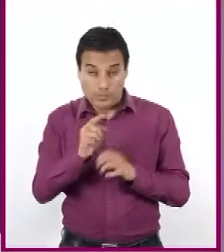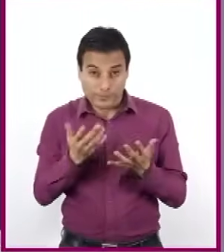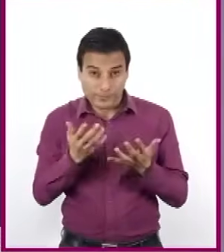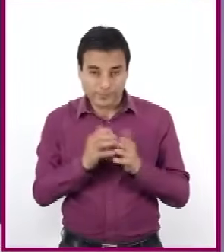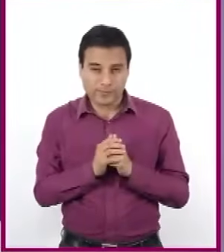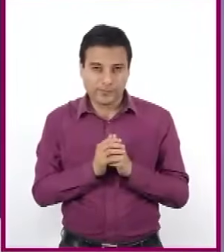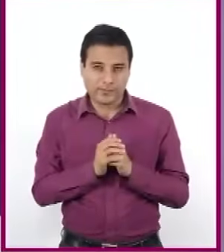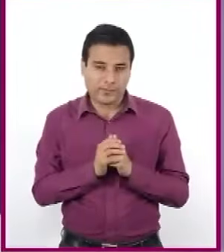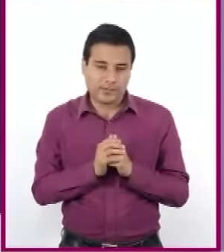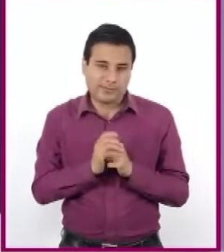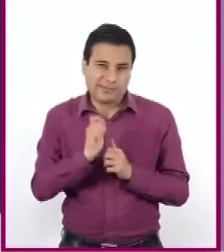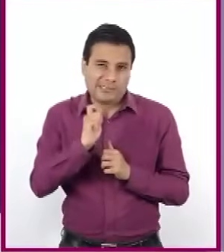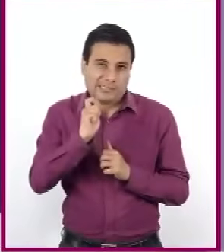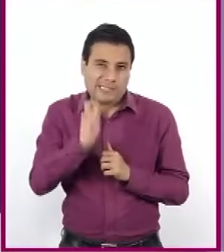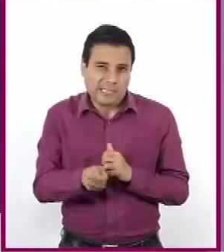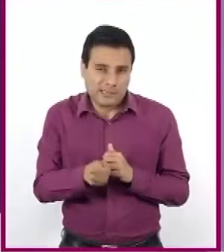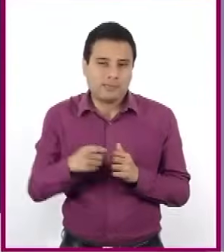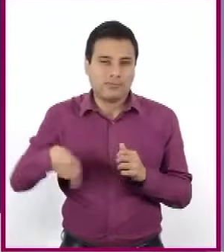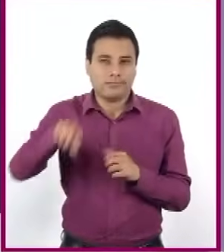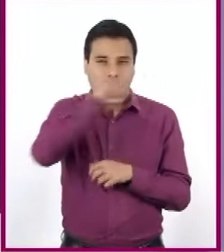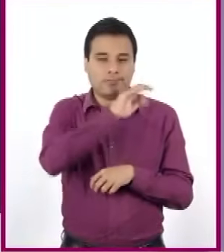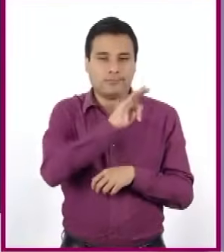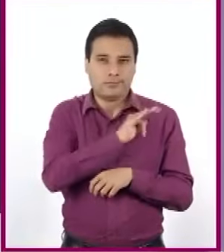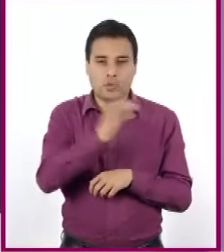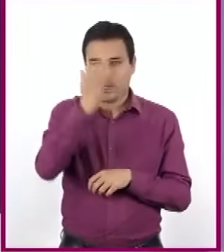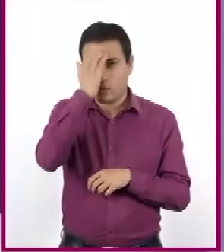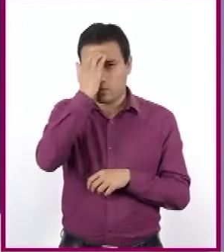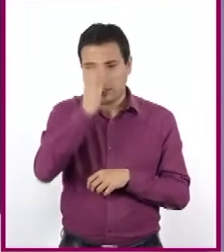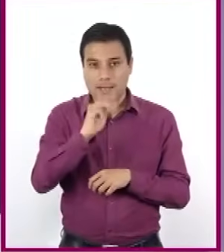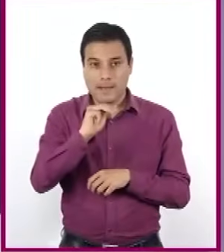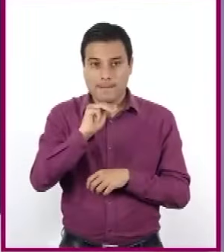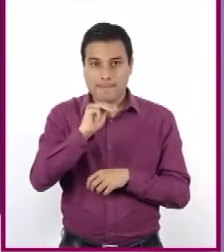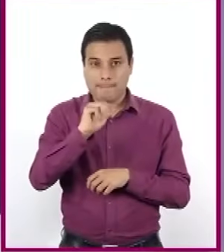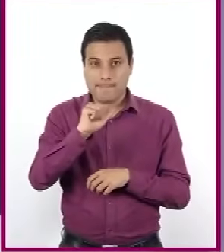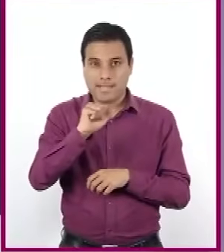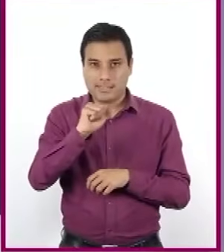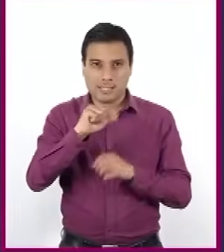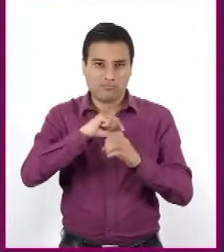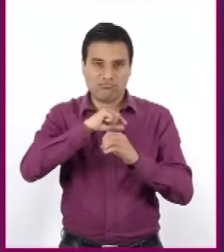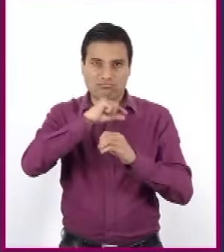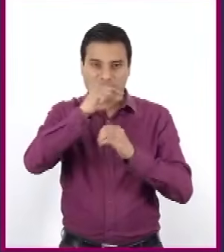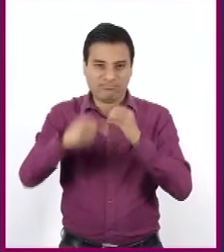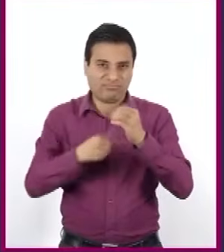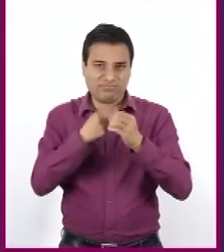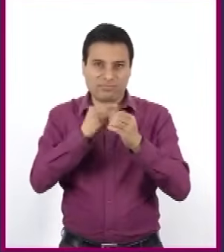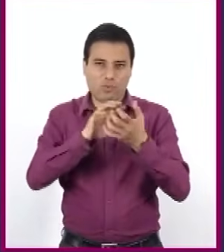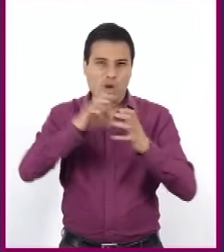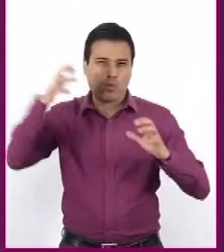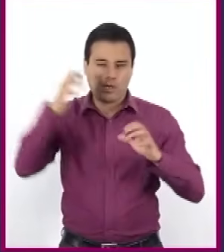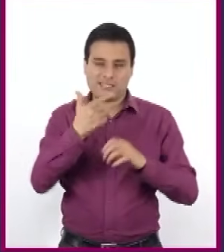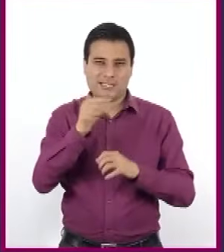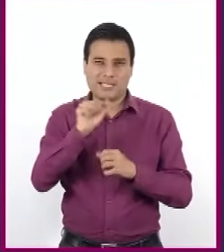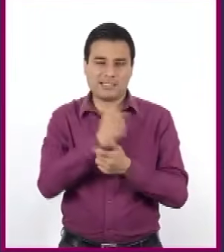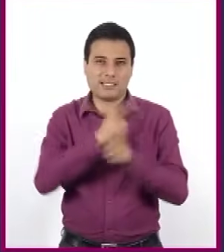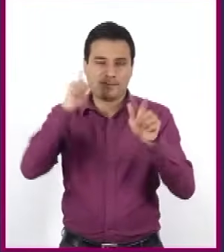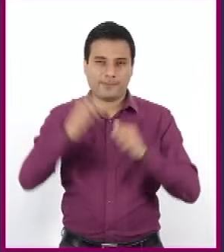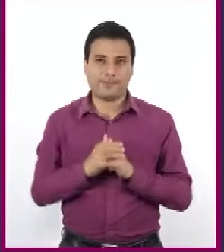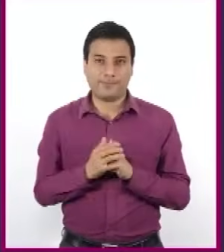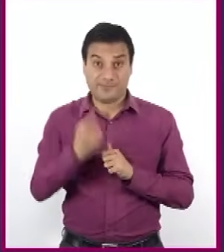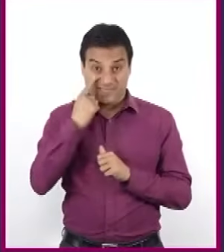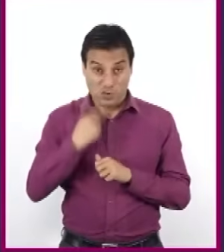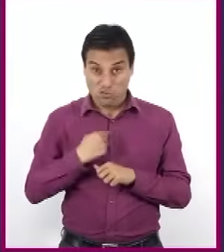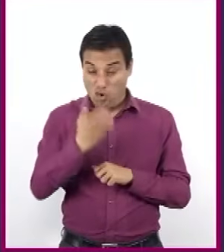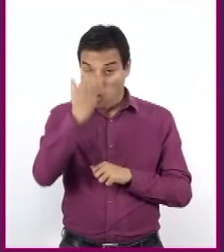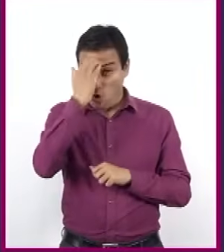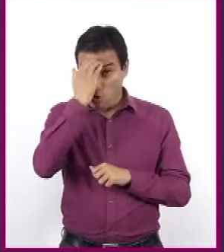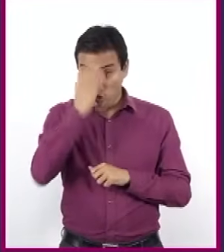se conserva, podemos conocer la masa de las moléculas de cualquier gas. Si conocemos la masa molecular de